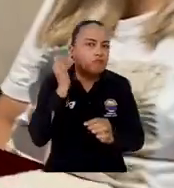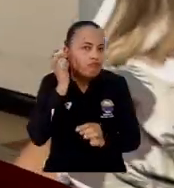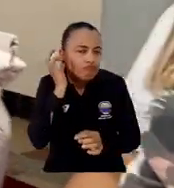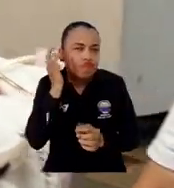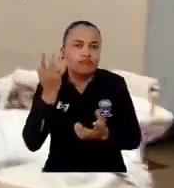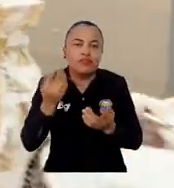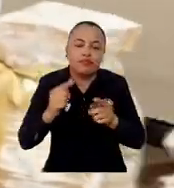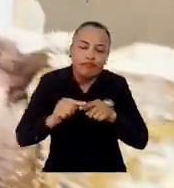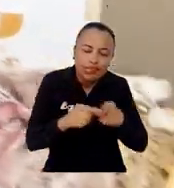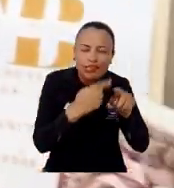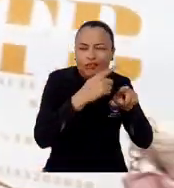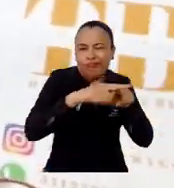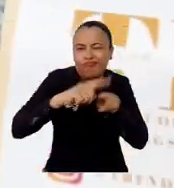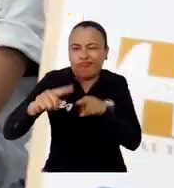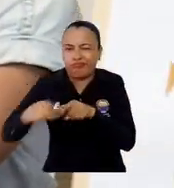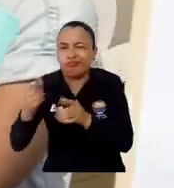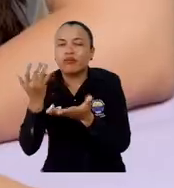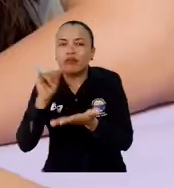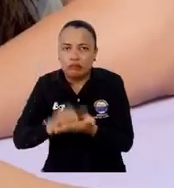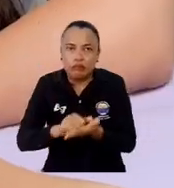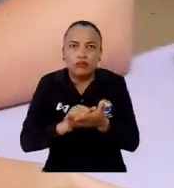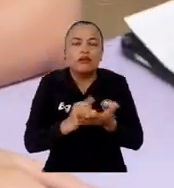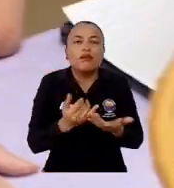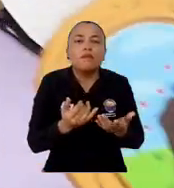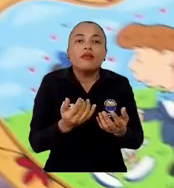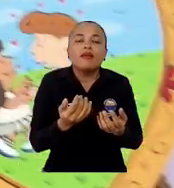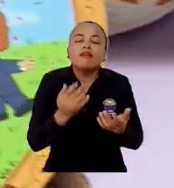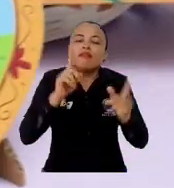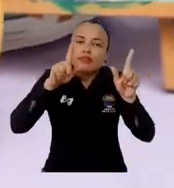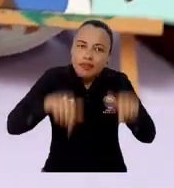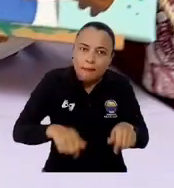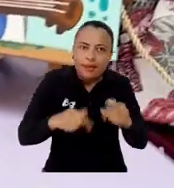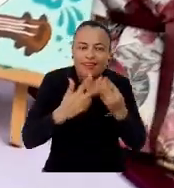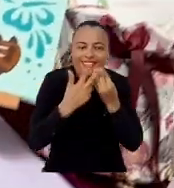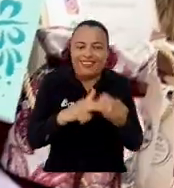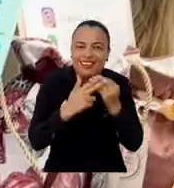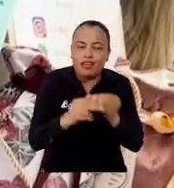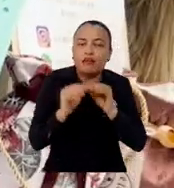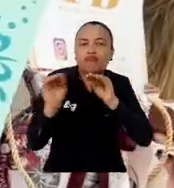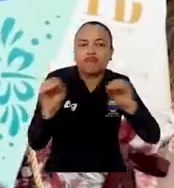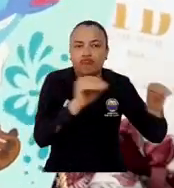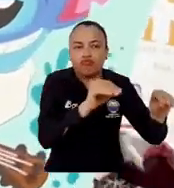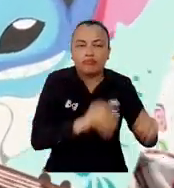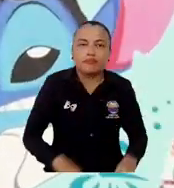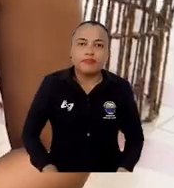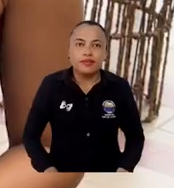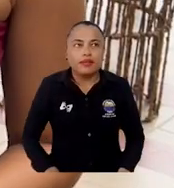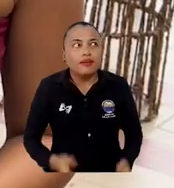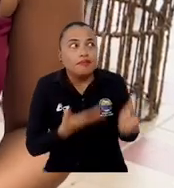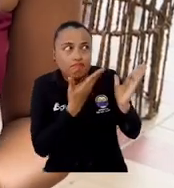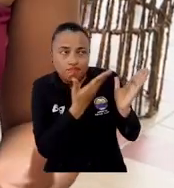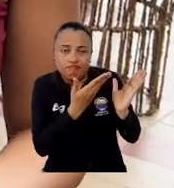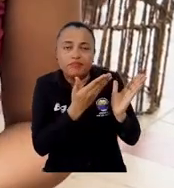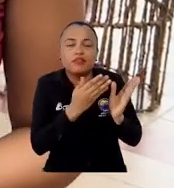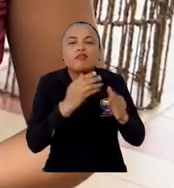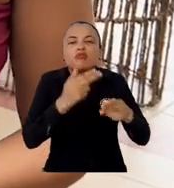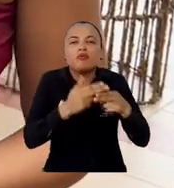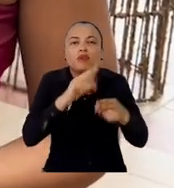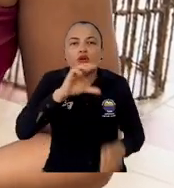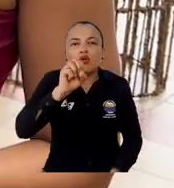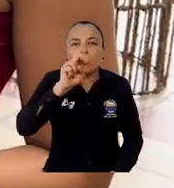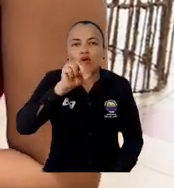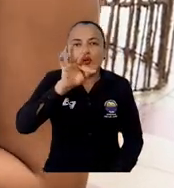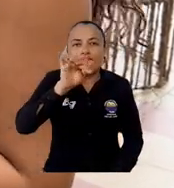tipo, accesorios, bisutería, tejido, cuadros y también talleres que hubo. Mi obra se llama